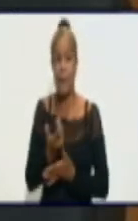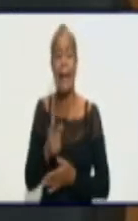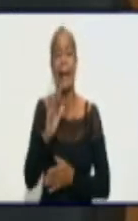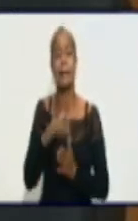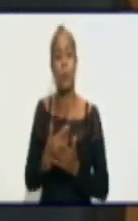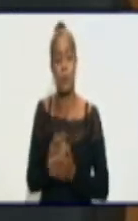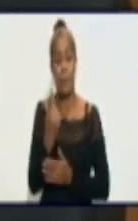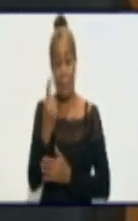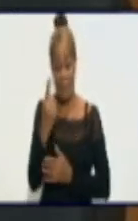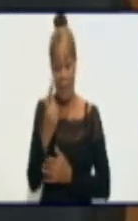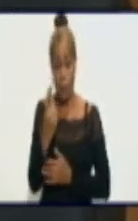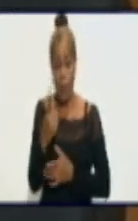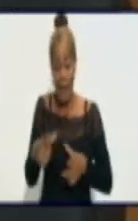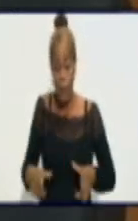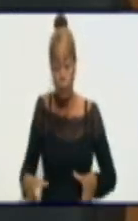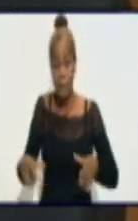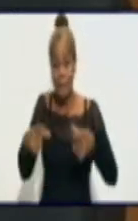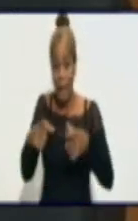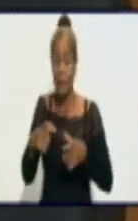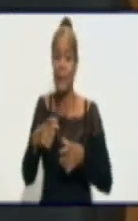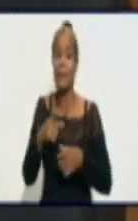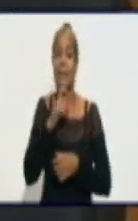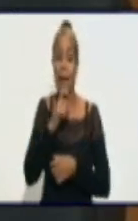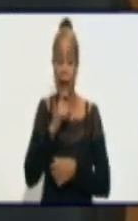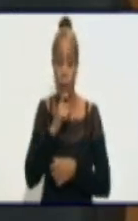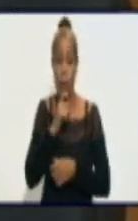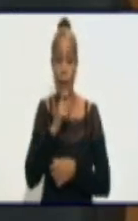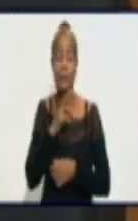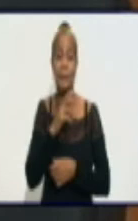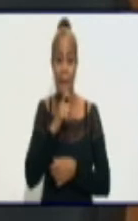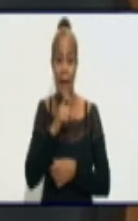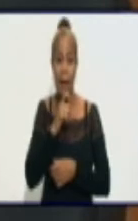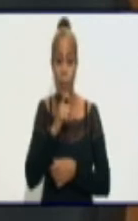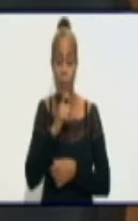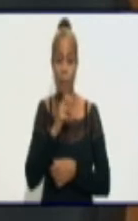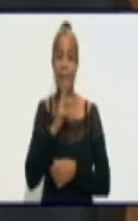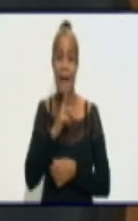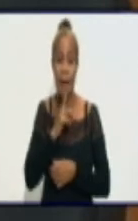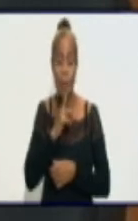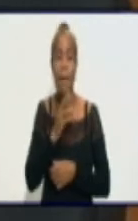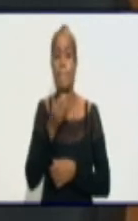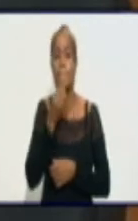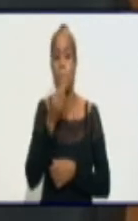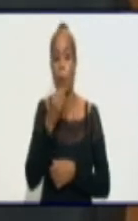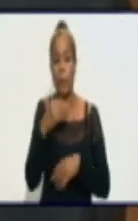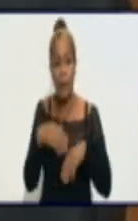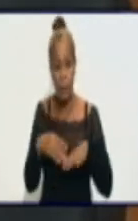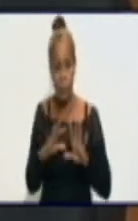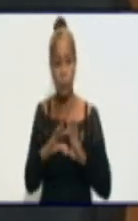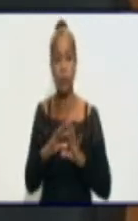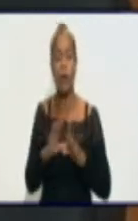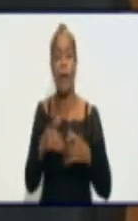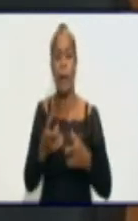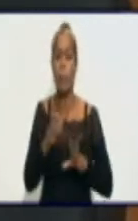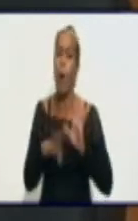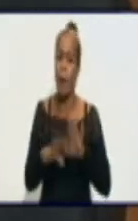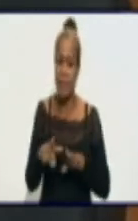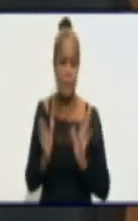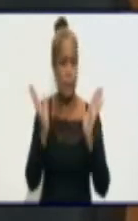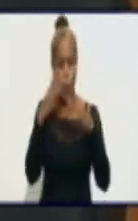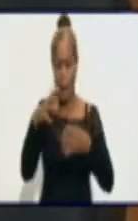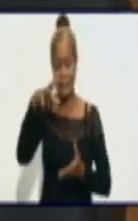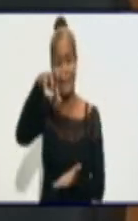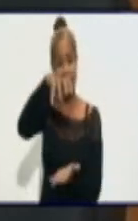veces sabemos que hay situaciones con los depósitos porque son depósitos que tienen más de 10 años de explotación, carecen de tapa, pero entonces nosotros